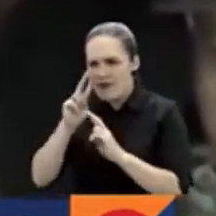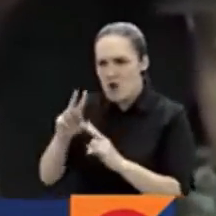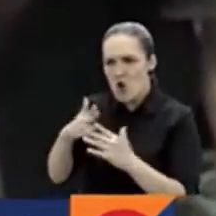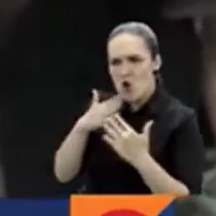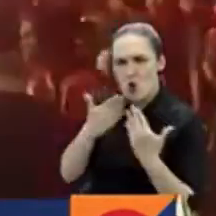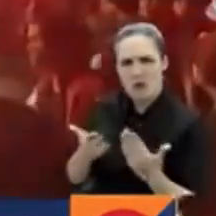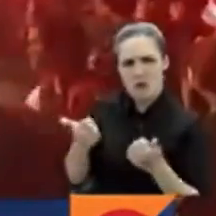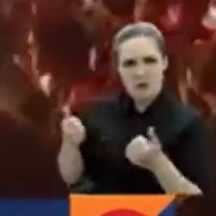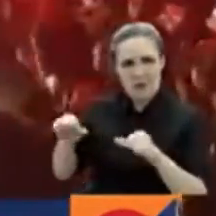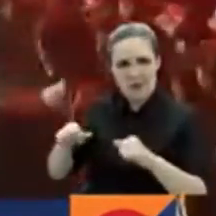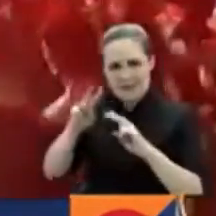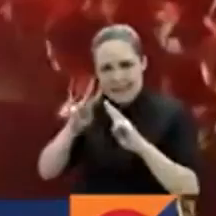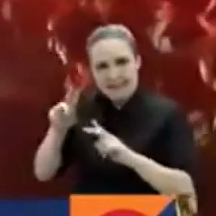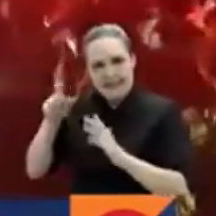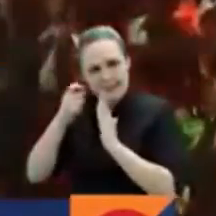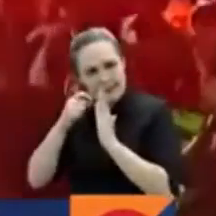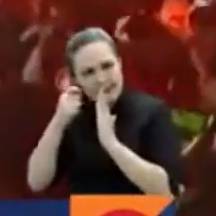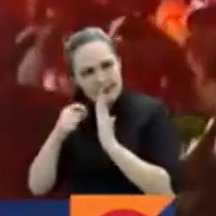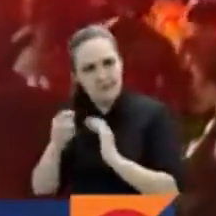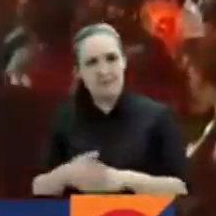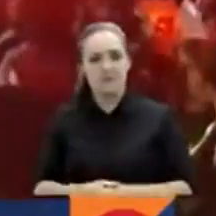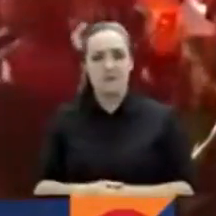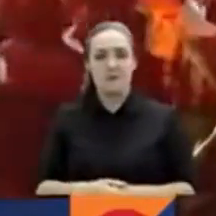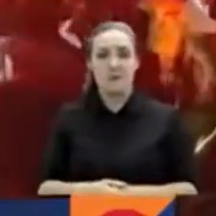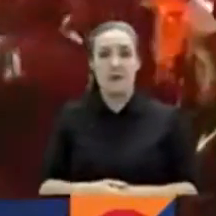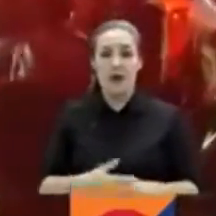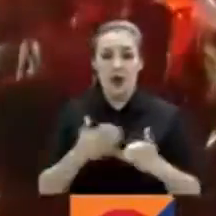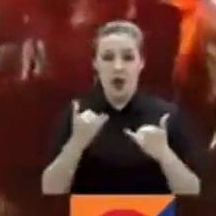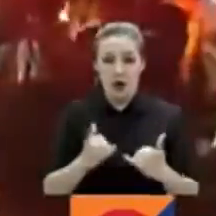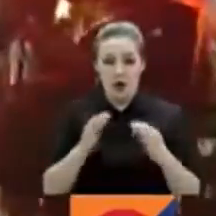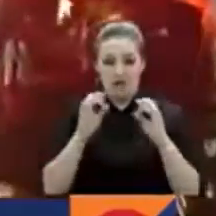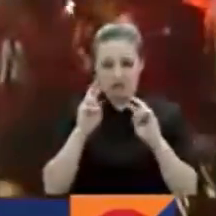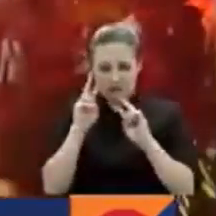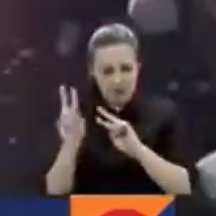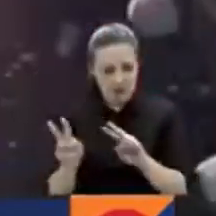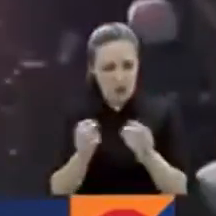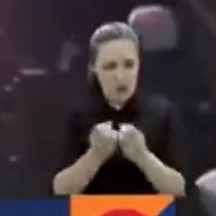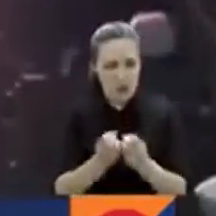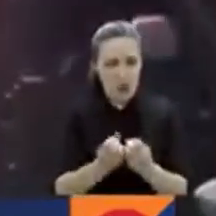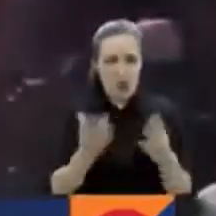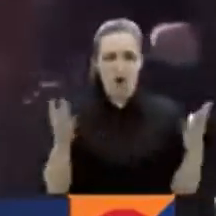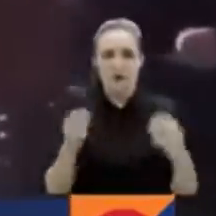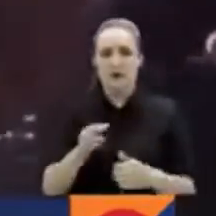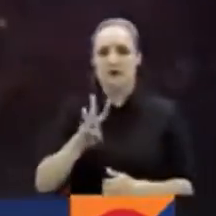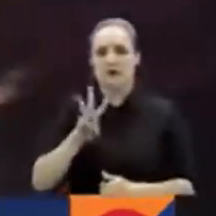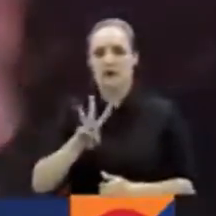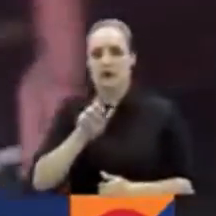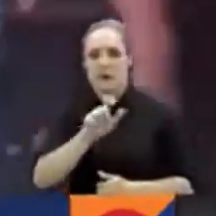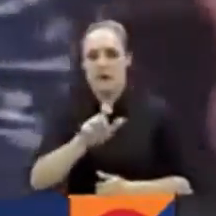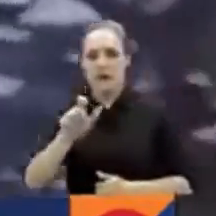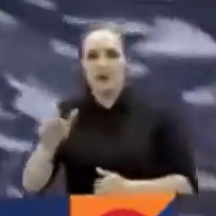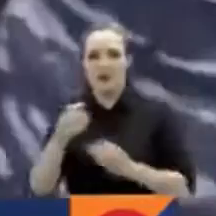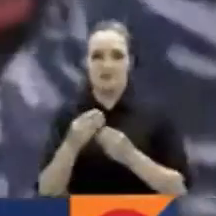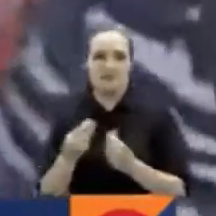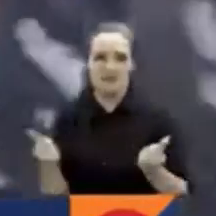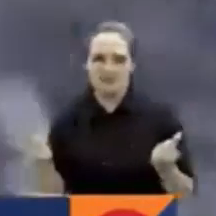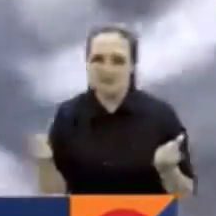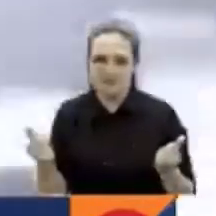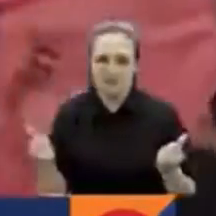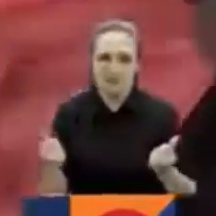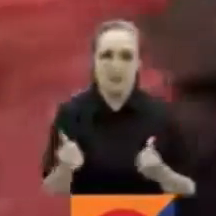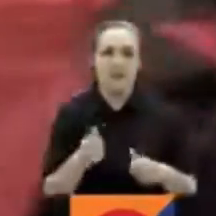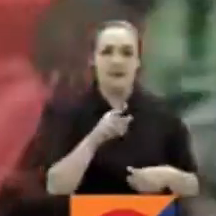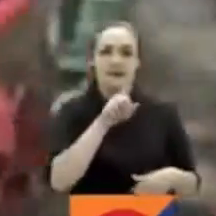y las refinerías. Según el reporte preliminar de las autoridades de Yakarta, 3 personas continúan desaparecidas y